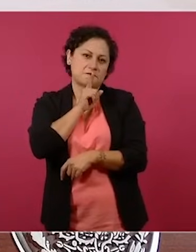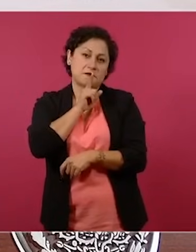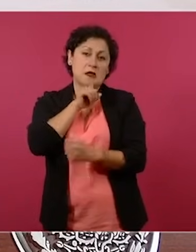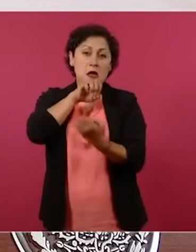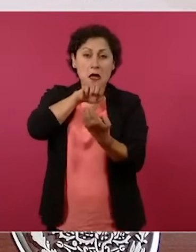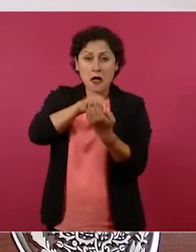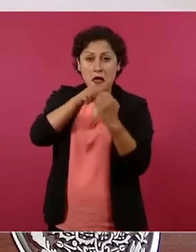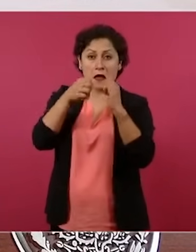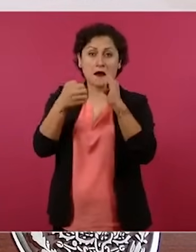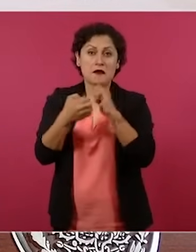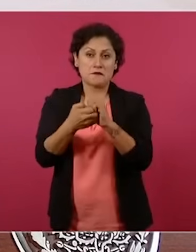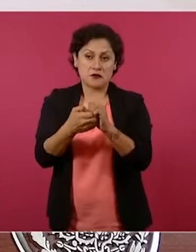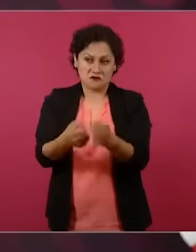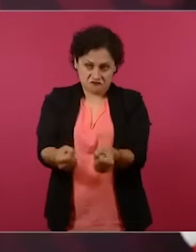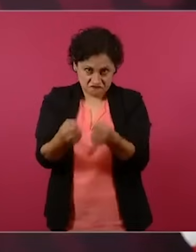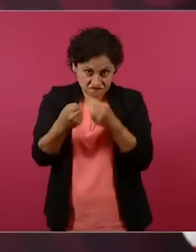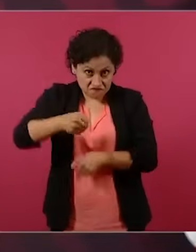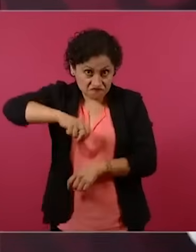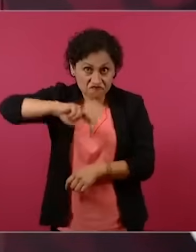O sea,